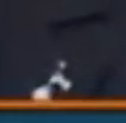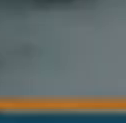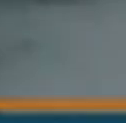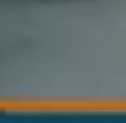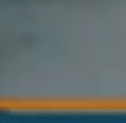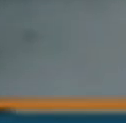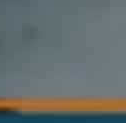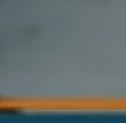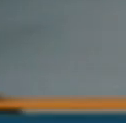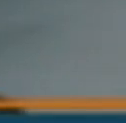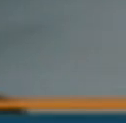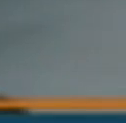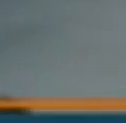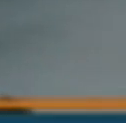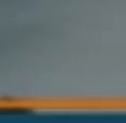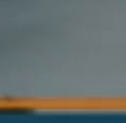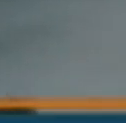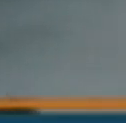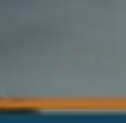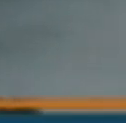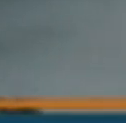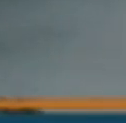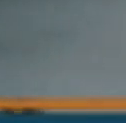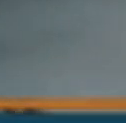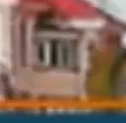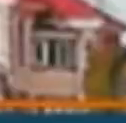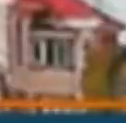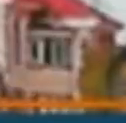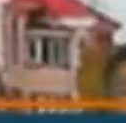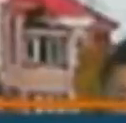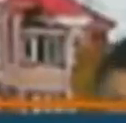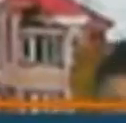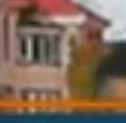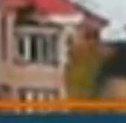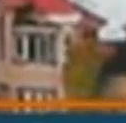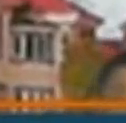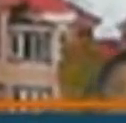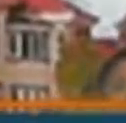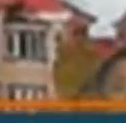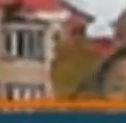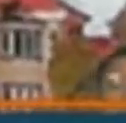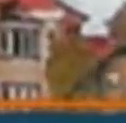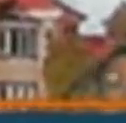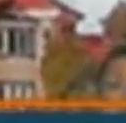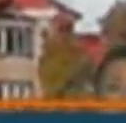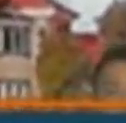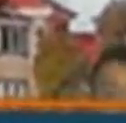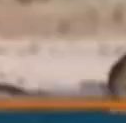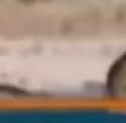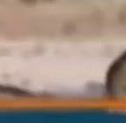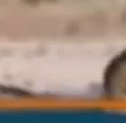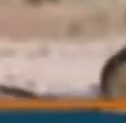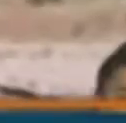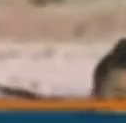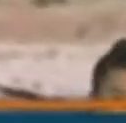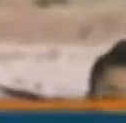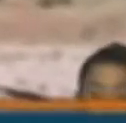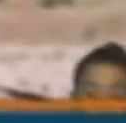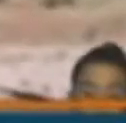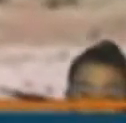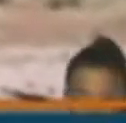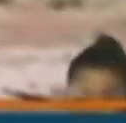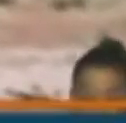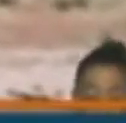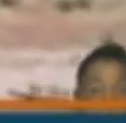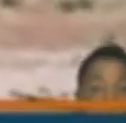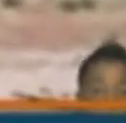magnate británico Joe Lewis, dueño de una gran extensión de la tierra en la provincia de Río Negro, que incluye una reserva natural de uso público